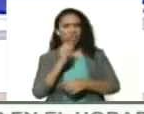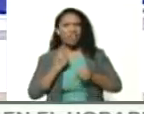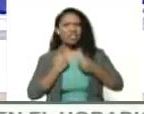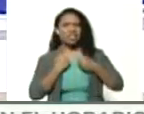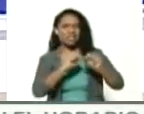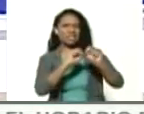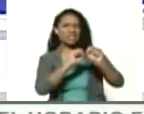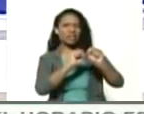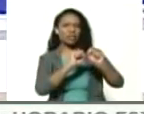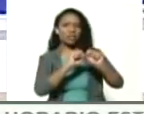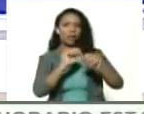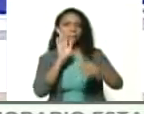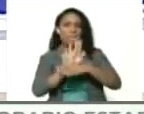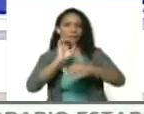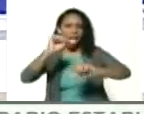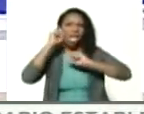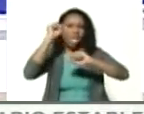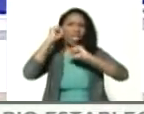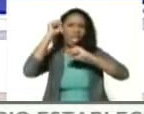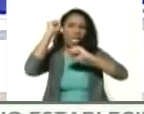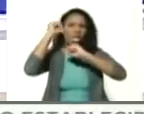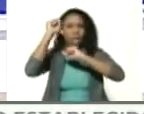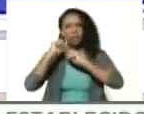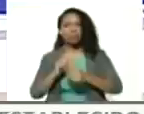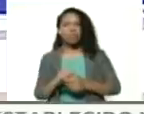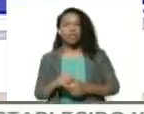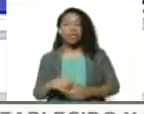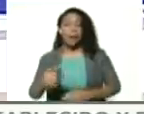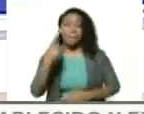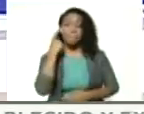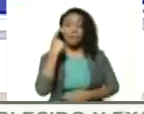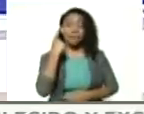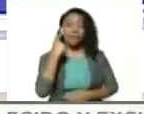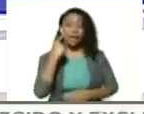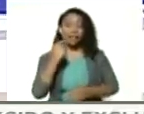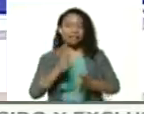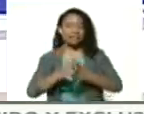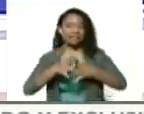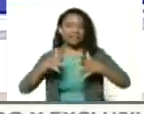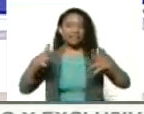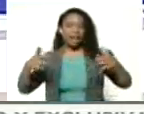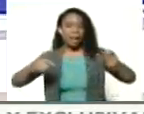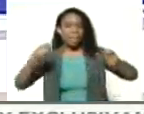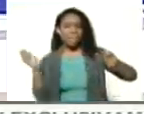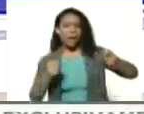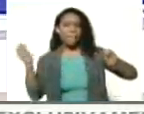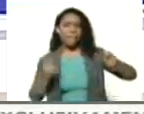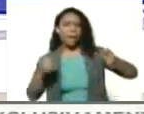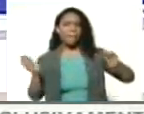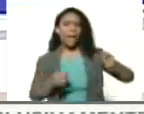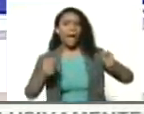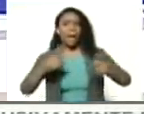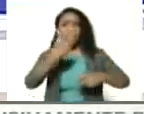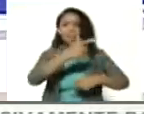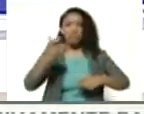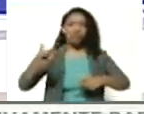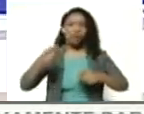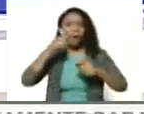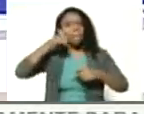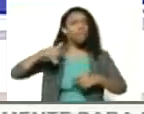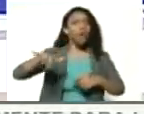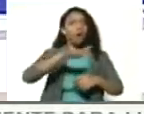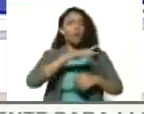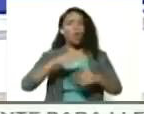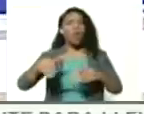rebeldía, de protesta, y es el primer gran cacerolazo. El pueblo toma las carreteras, las